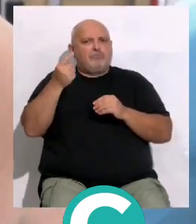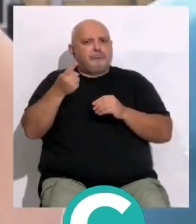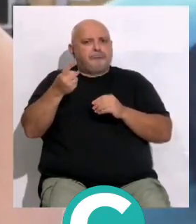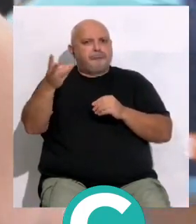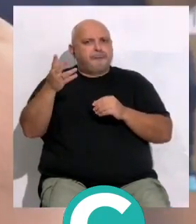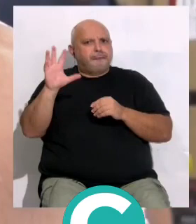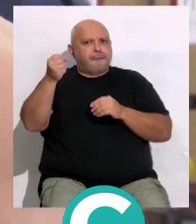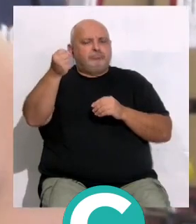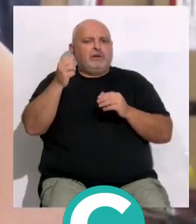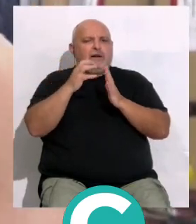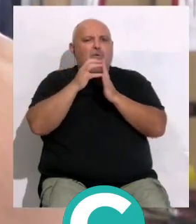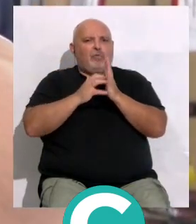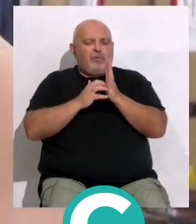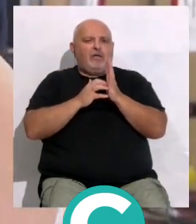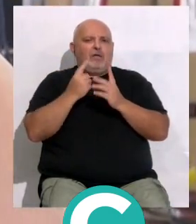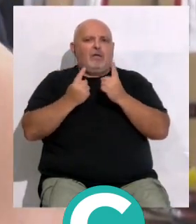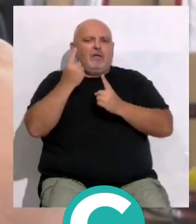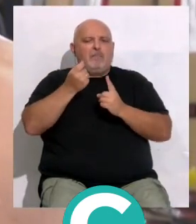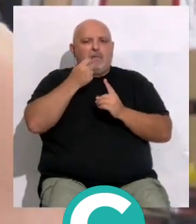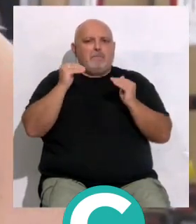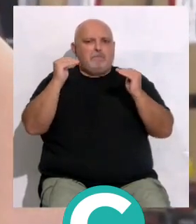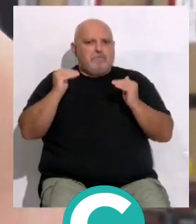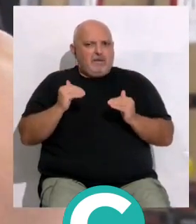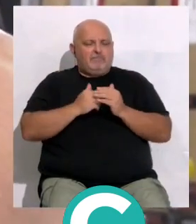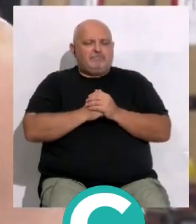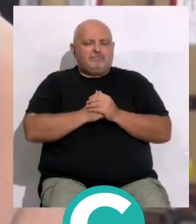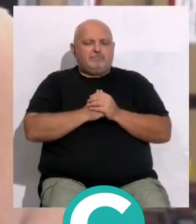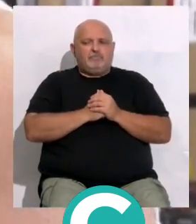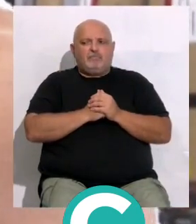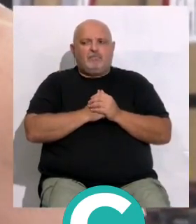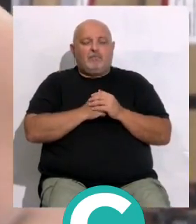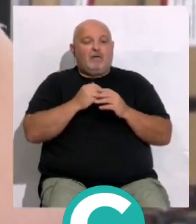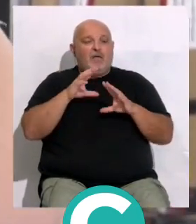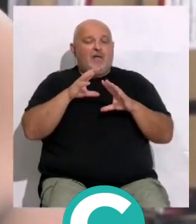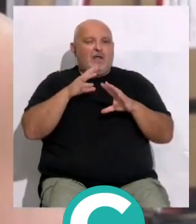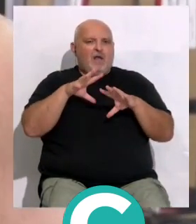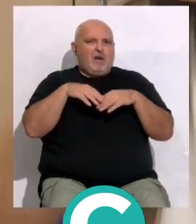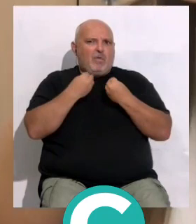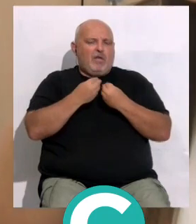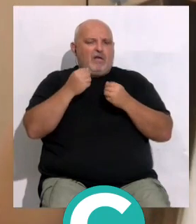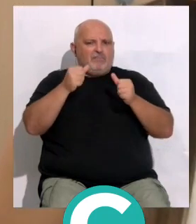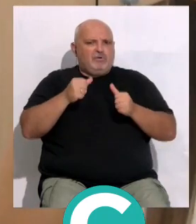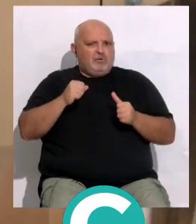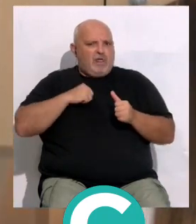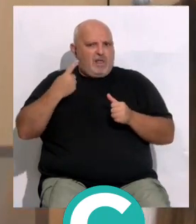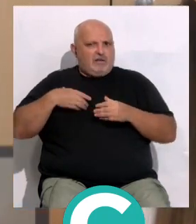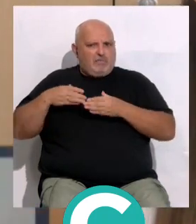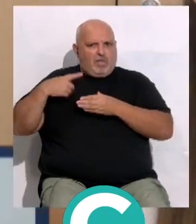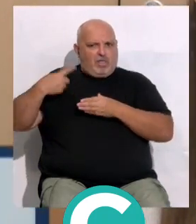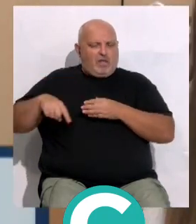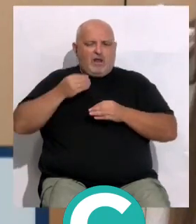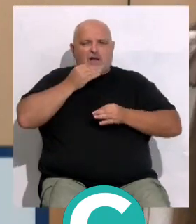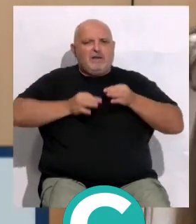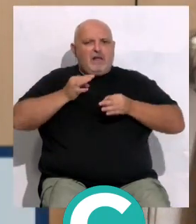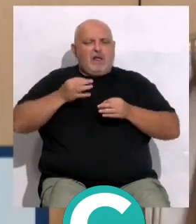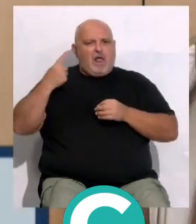logrando incluso reducir o eliminar su medicación. Tenemos de graduado en ciencia de la actividad física y el deporte, tenemos